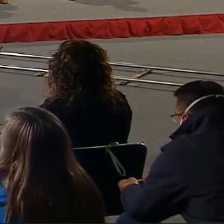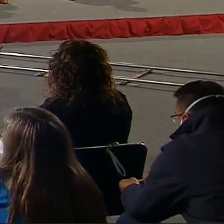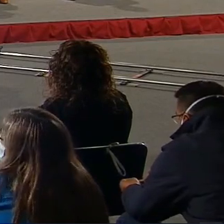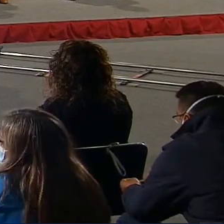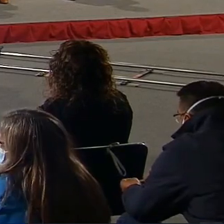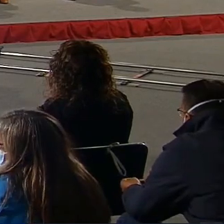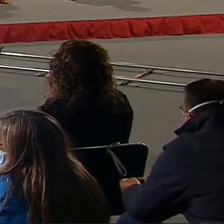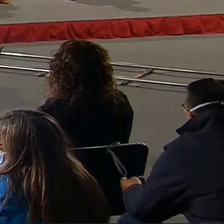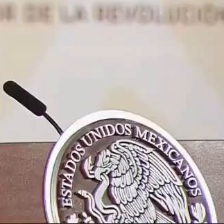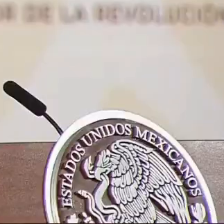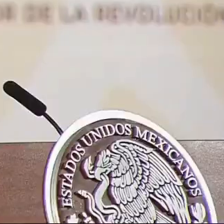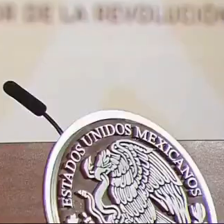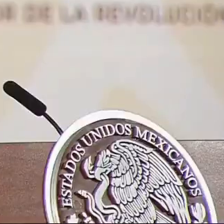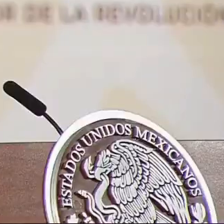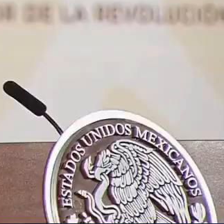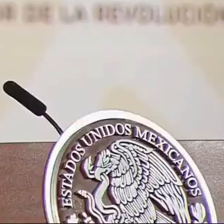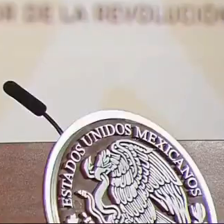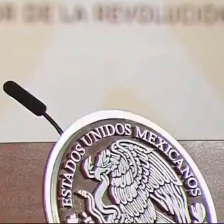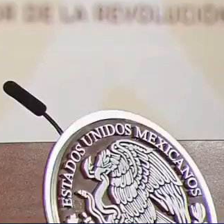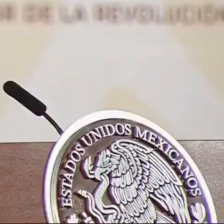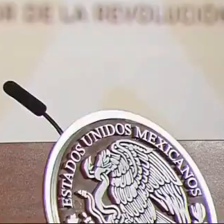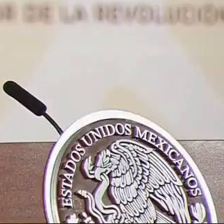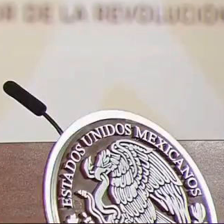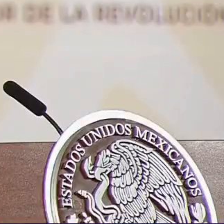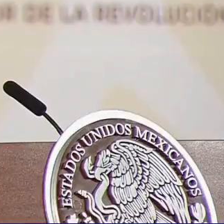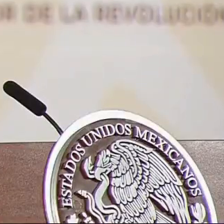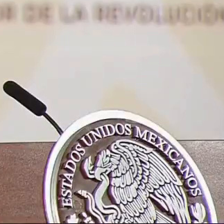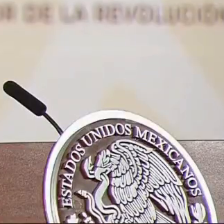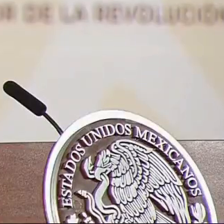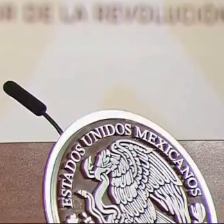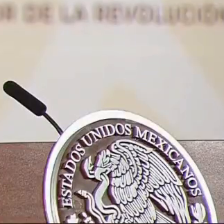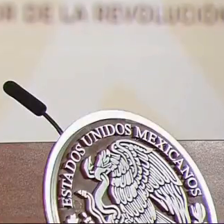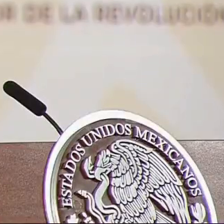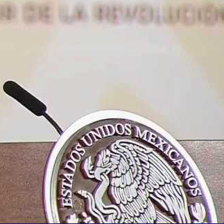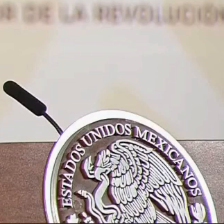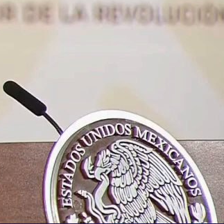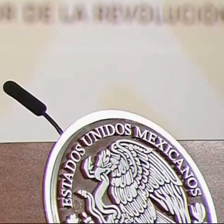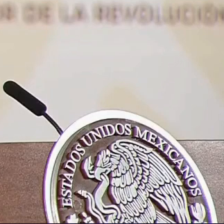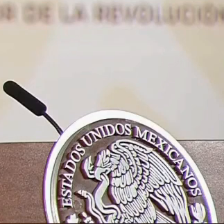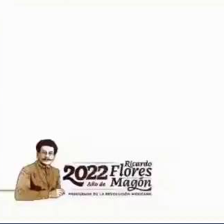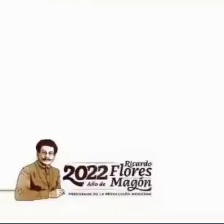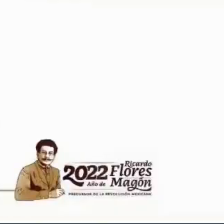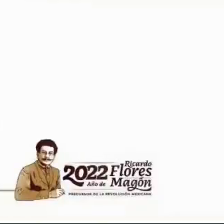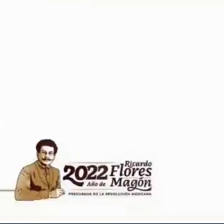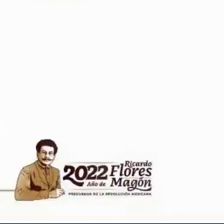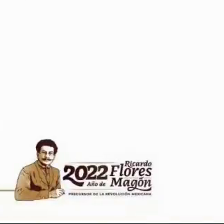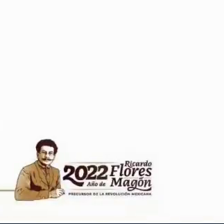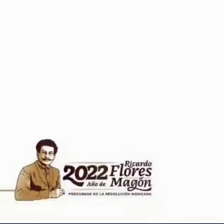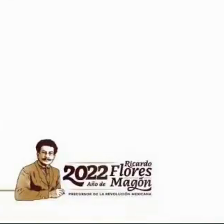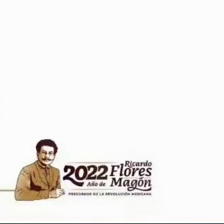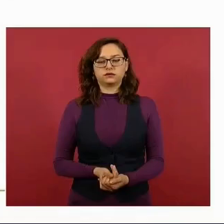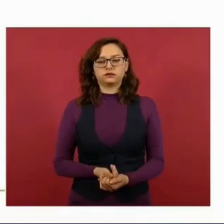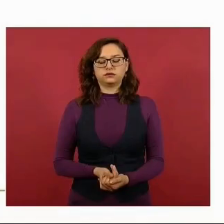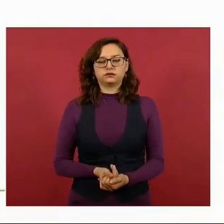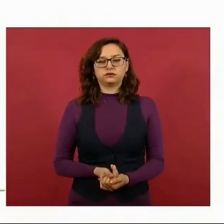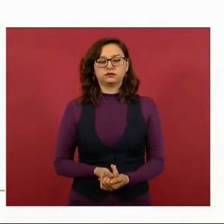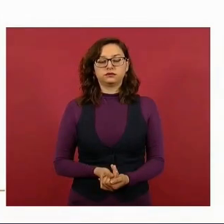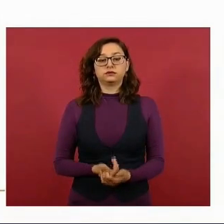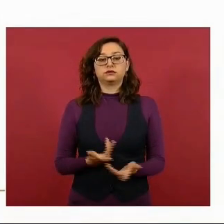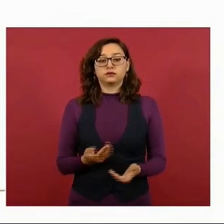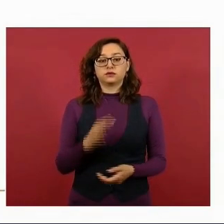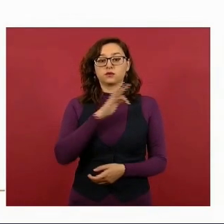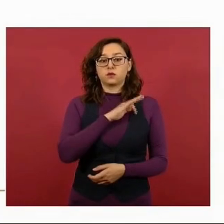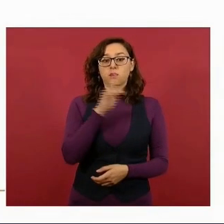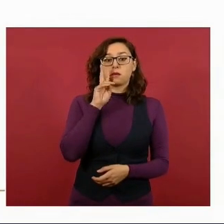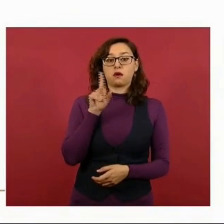alto. Lo tiene para la gasolina regular BP en Escárcega, Campeche, con un precio al público de